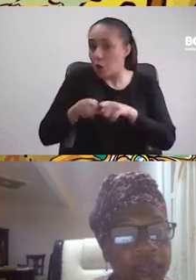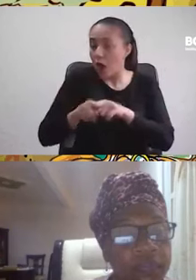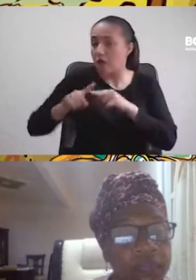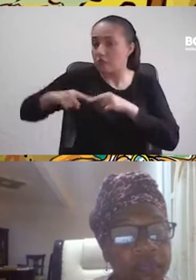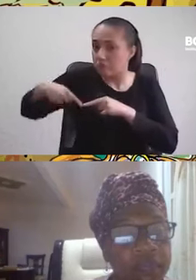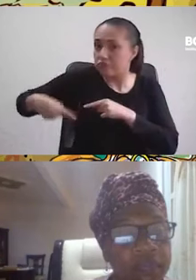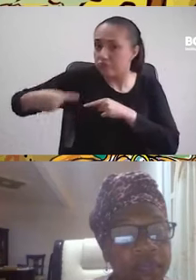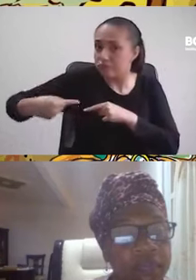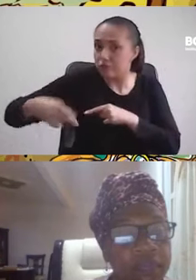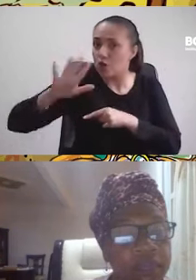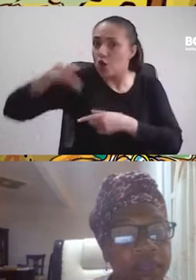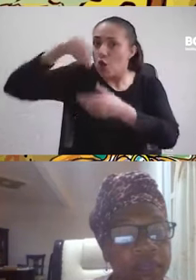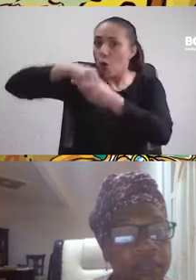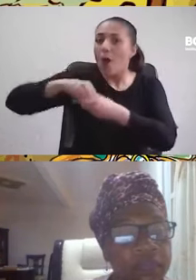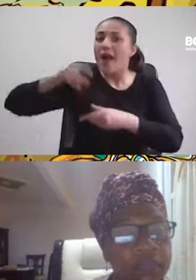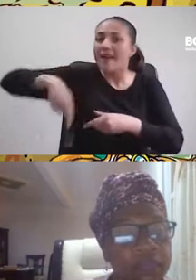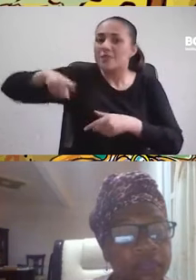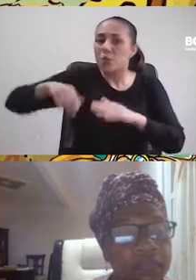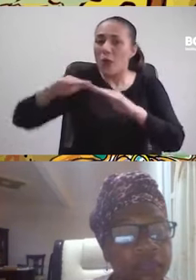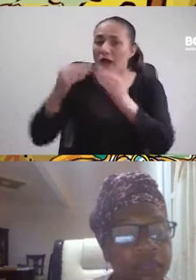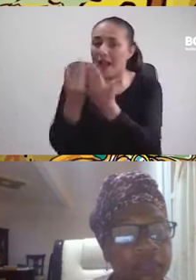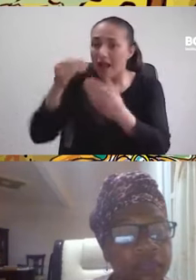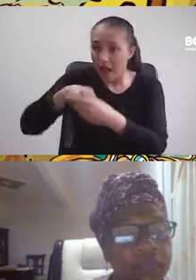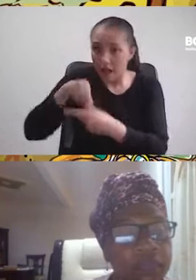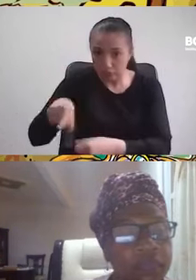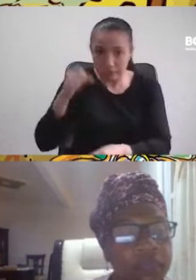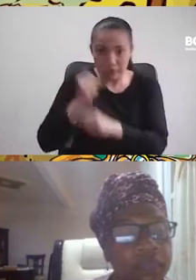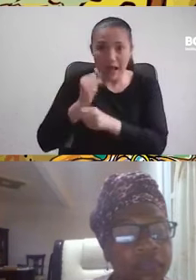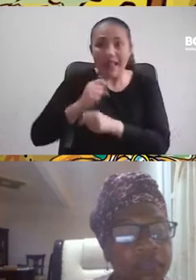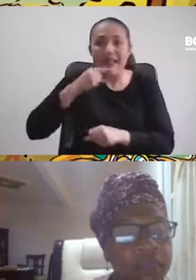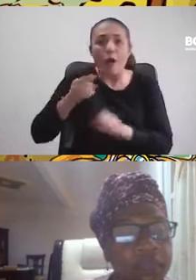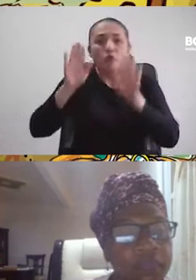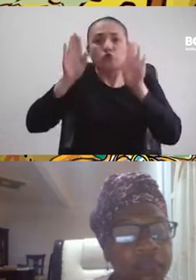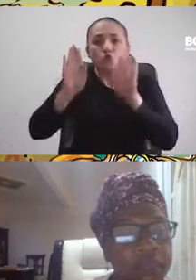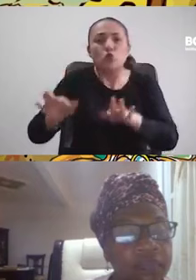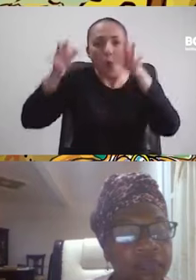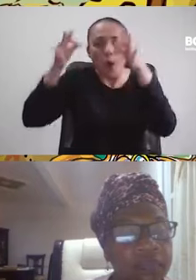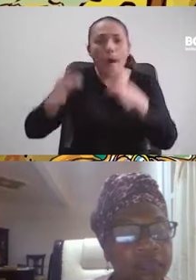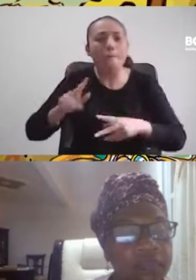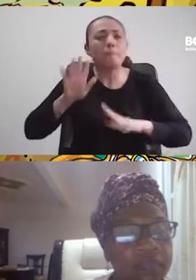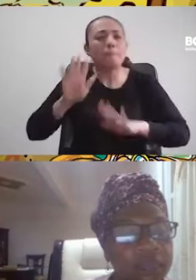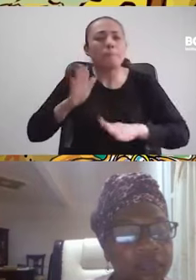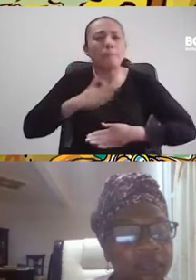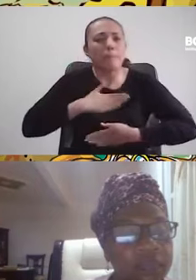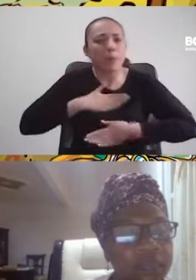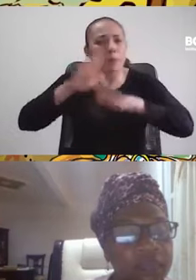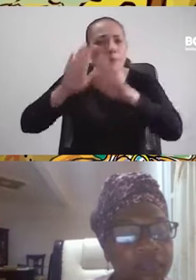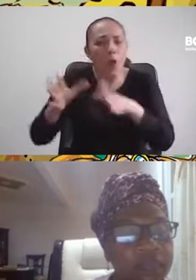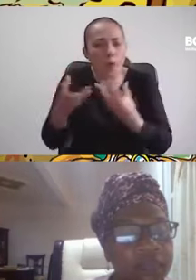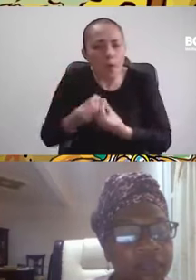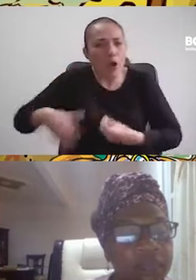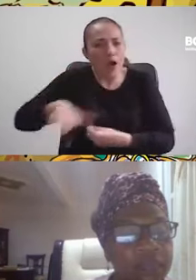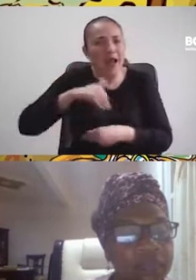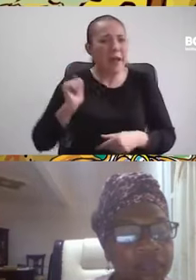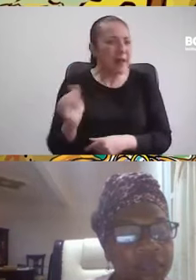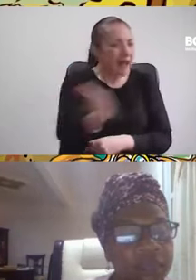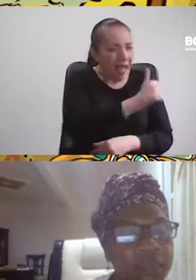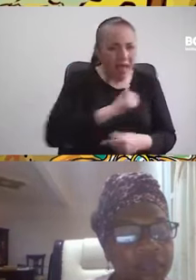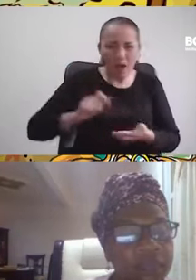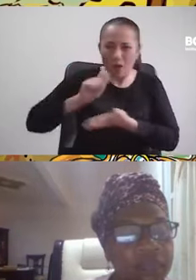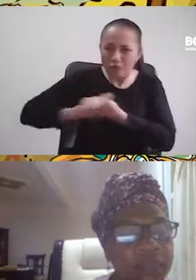¿Se trabaja con los jóvenes esa literatura propia que escribimos a puño y letra cada uno de